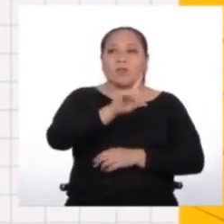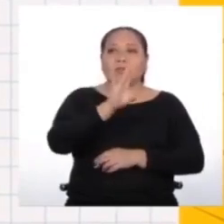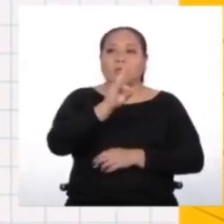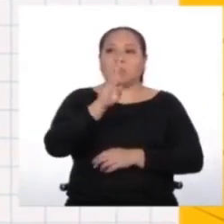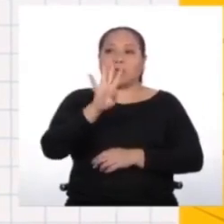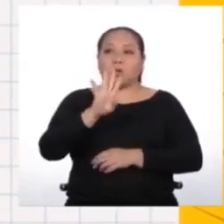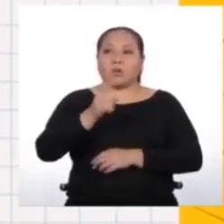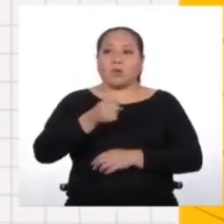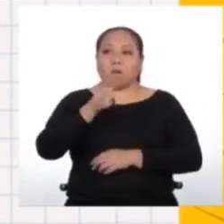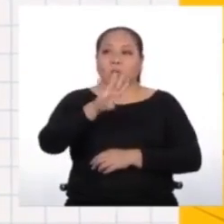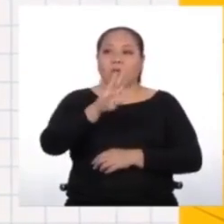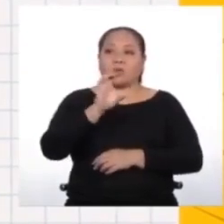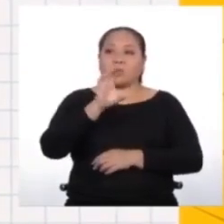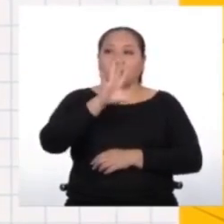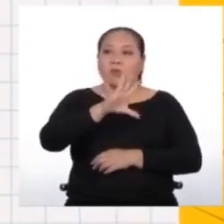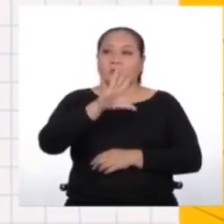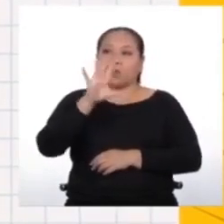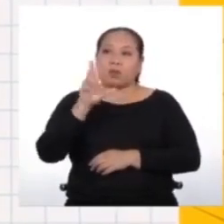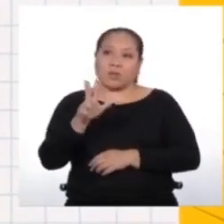7.174.453.